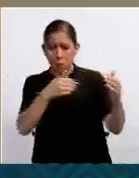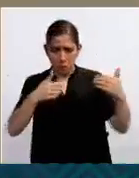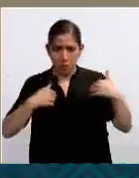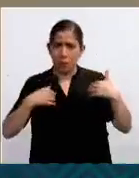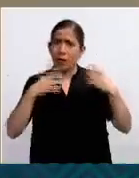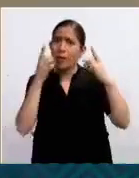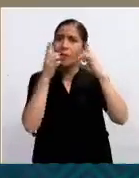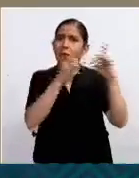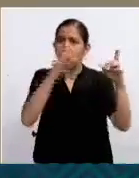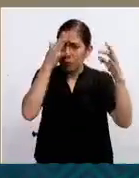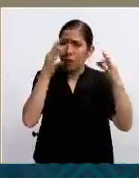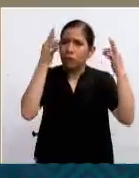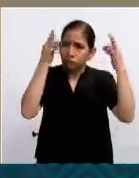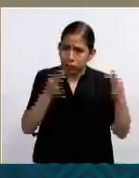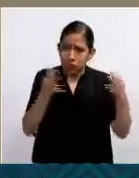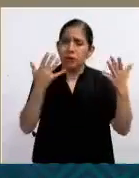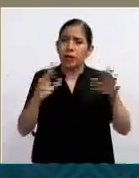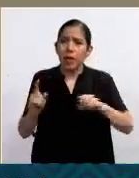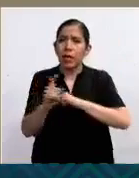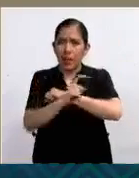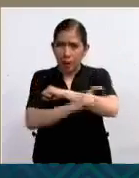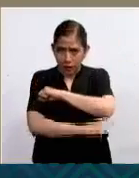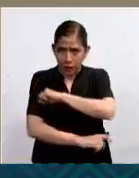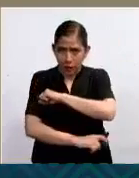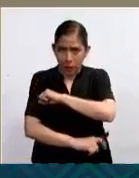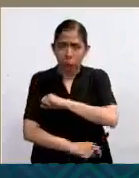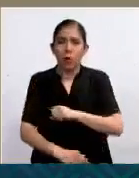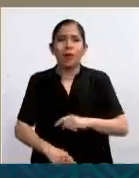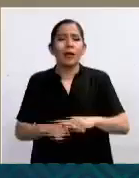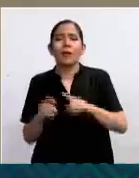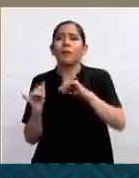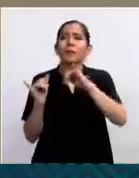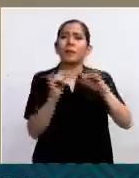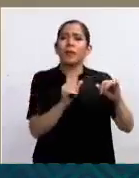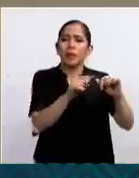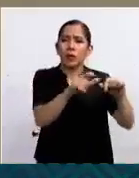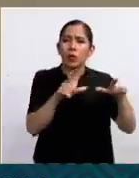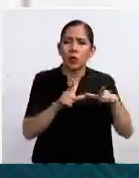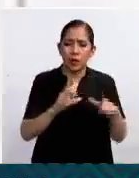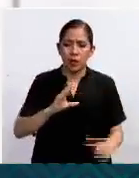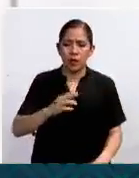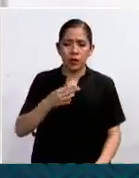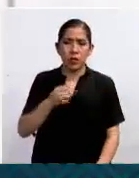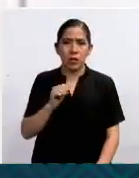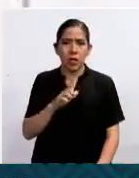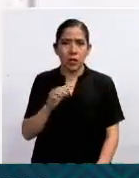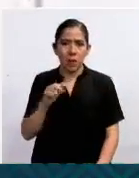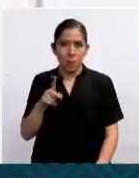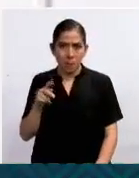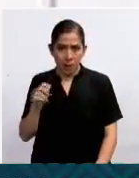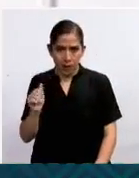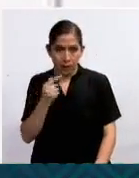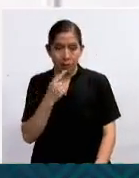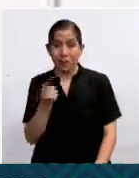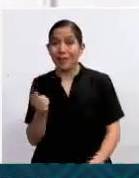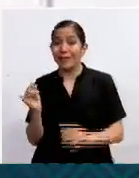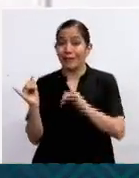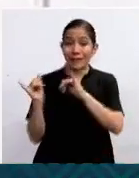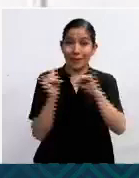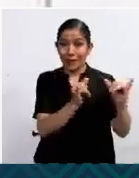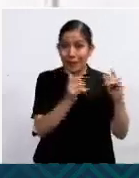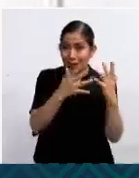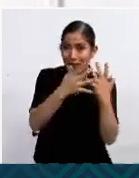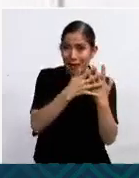emitido por el Tribunal de Sentencia de Provincias con asentamiento en la localidad de Chalapata, por el cual pues se le sentenció a 10 años de